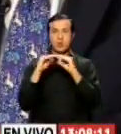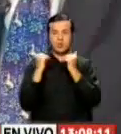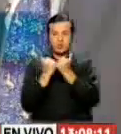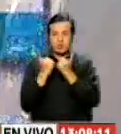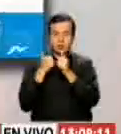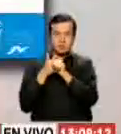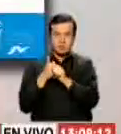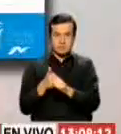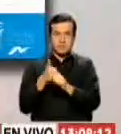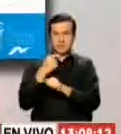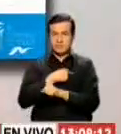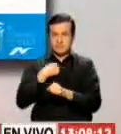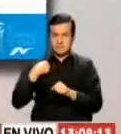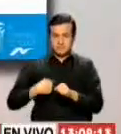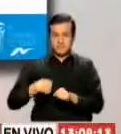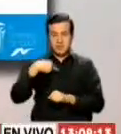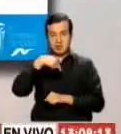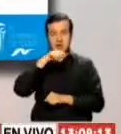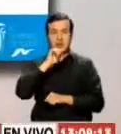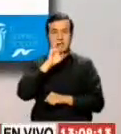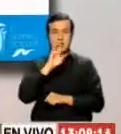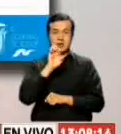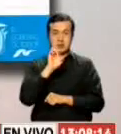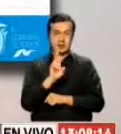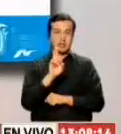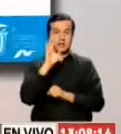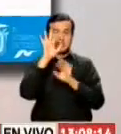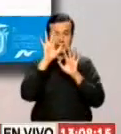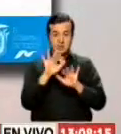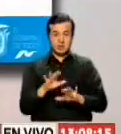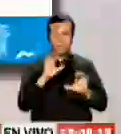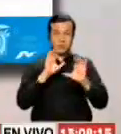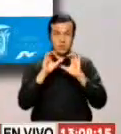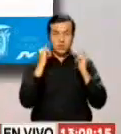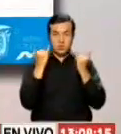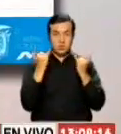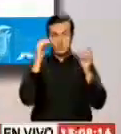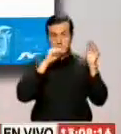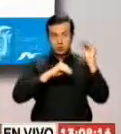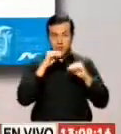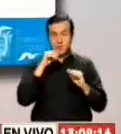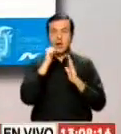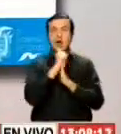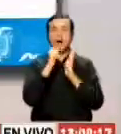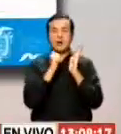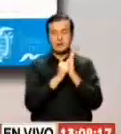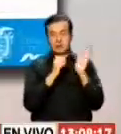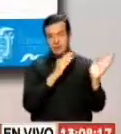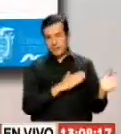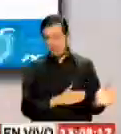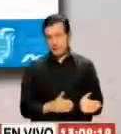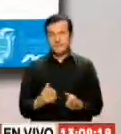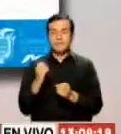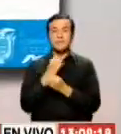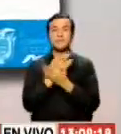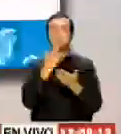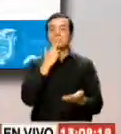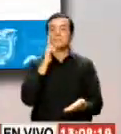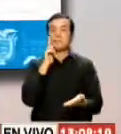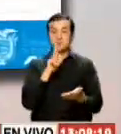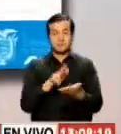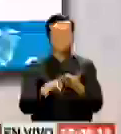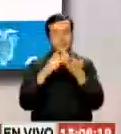China. En cuanto a Qatar, la Secretaría Nacional de Comunicación se encuentra confirmando la agenda y mediante un comunicado